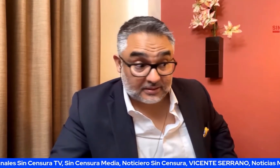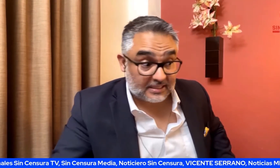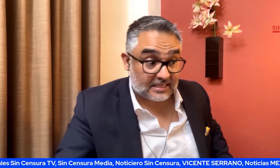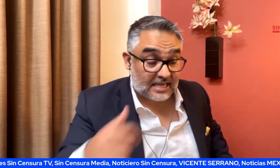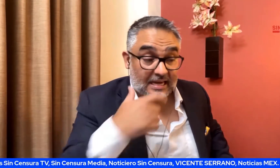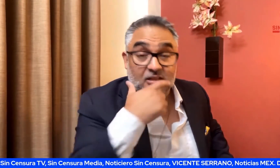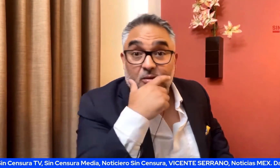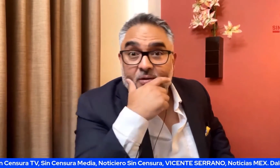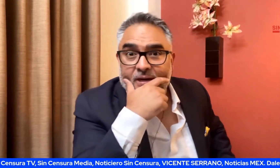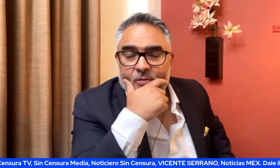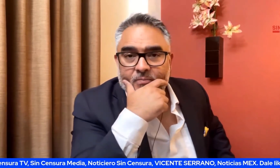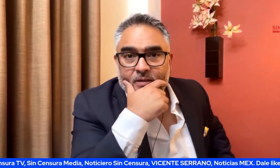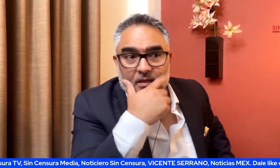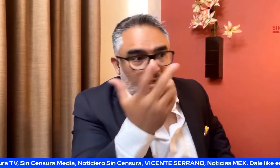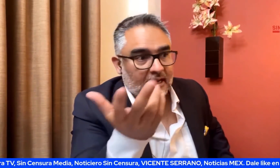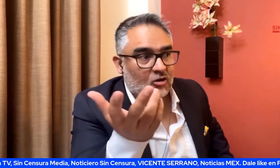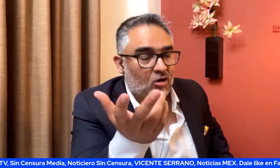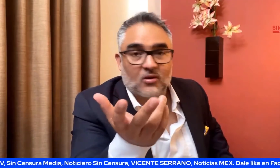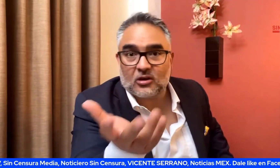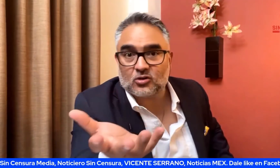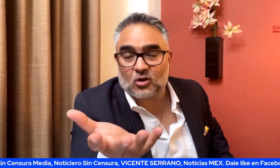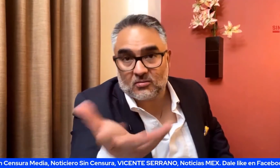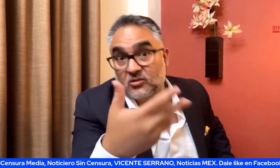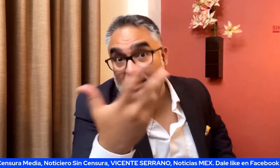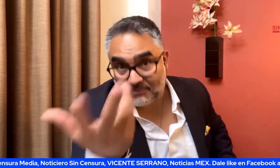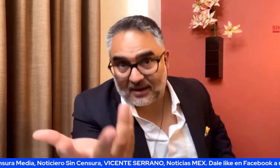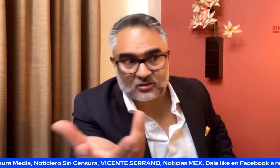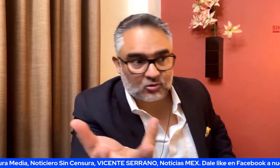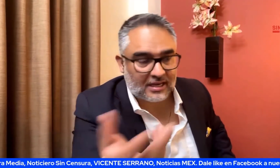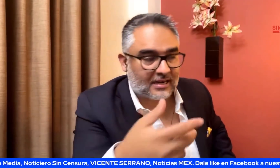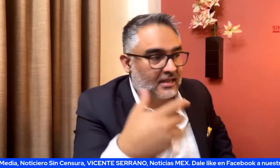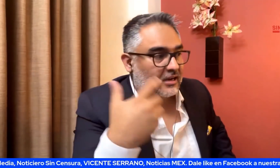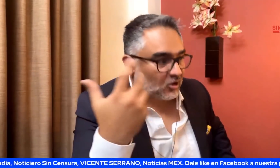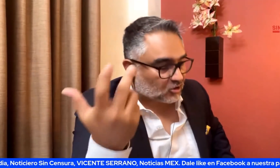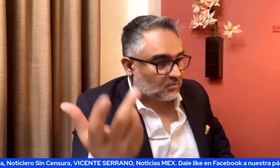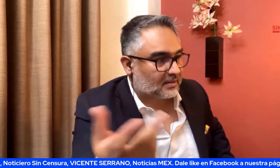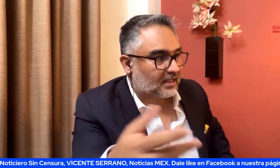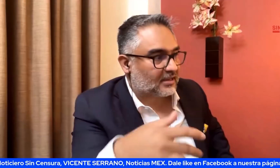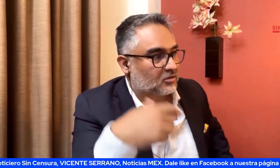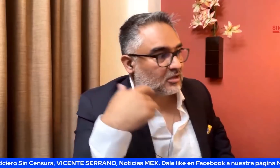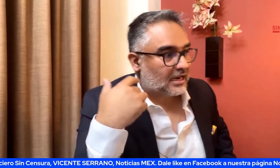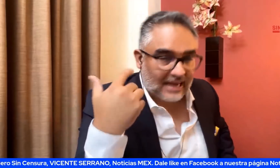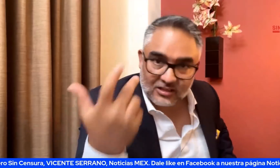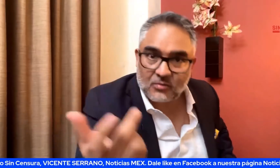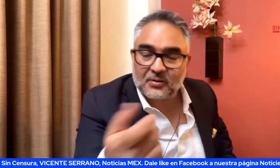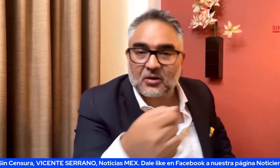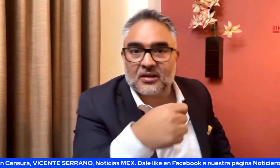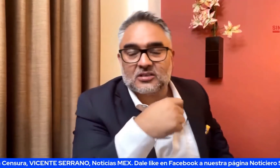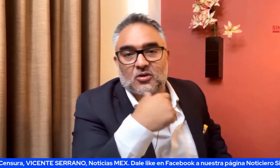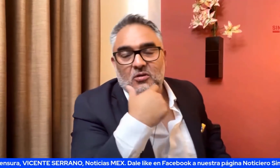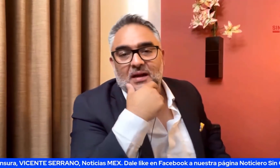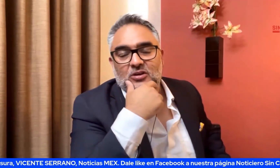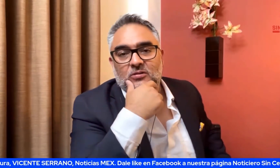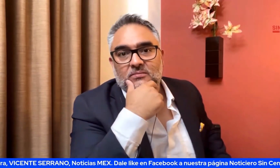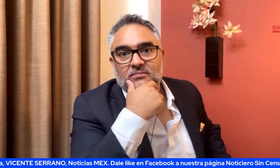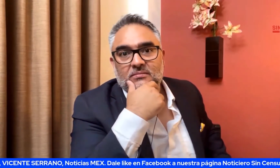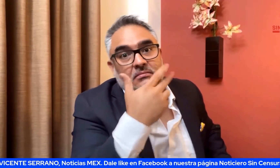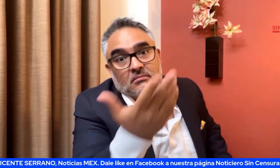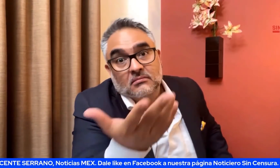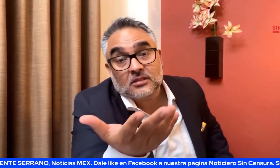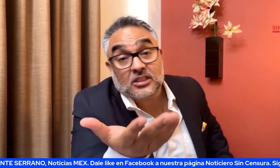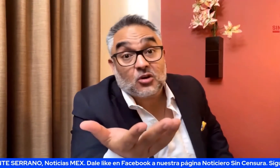Bueno, pues ese es Alito Moreno. Y en el colmo de los colmos, ya para escuchar los comentarios, las opiniones de Oriol